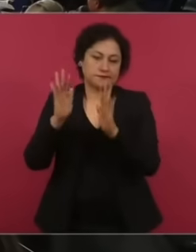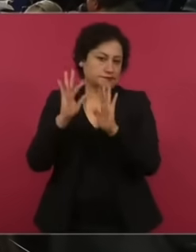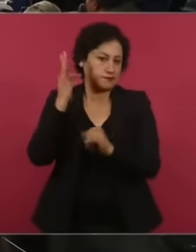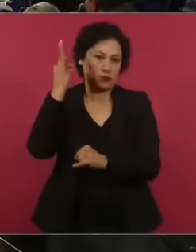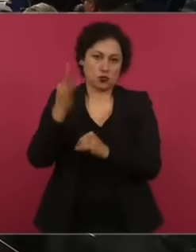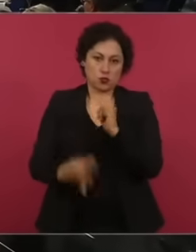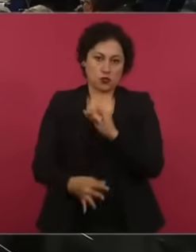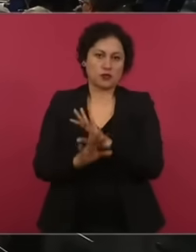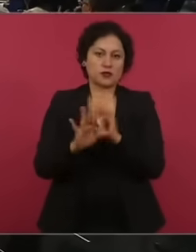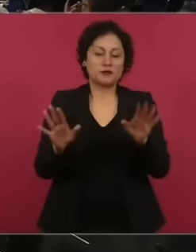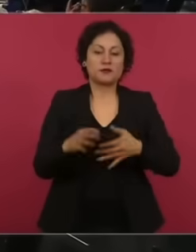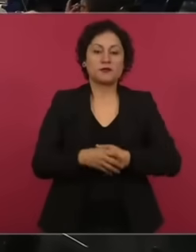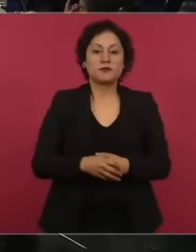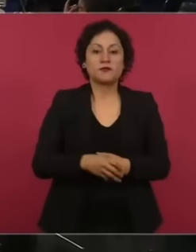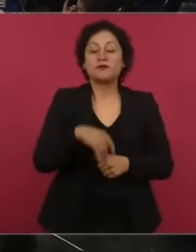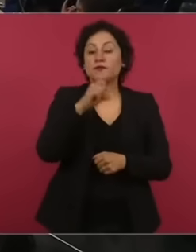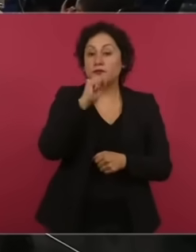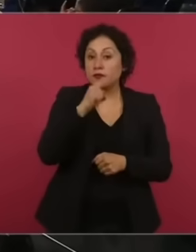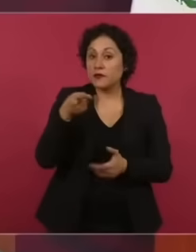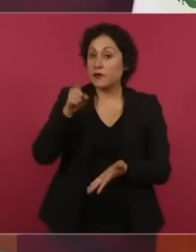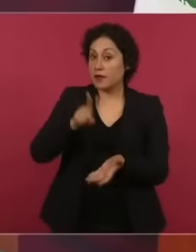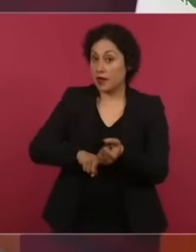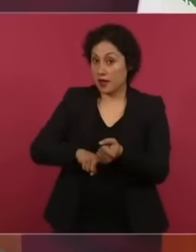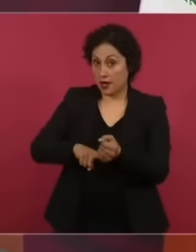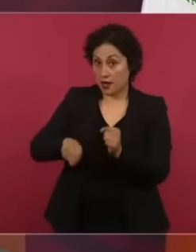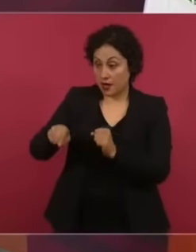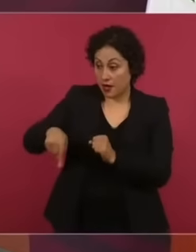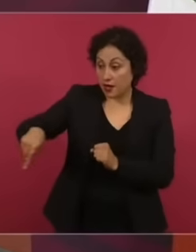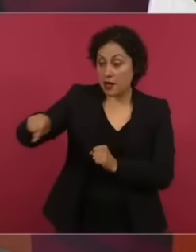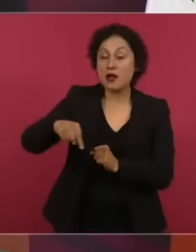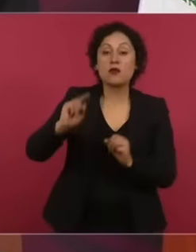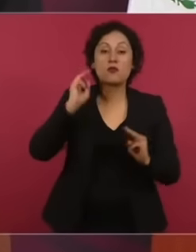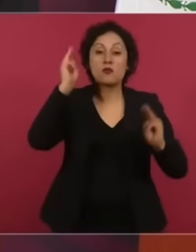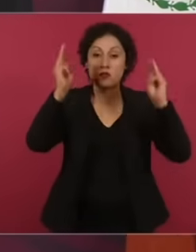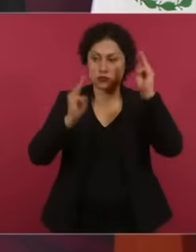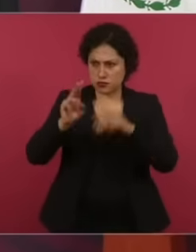concluir el museo, ¿no? El museo, sí. Básicamente. Domingo 10 de la mañana.